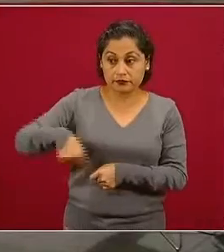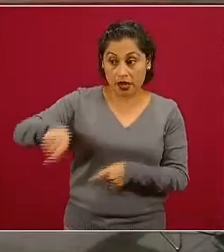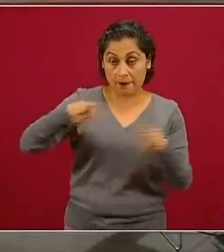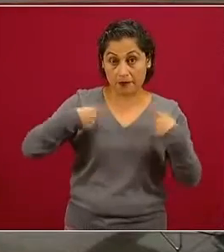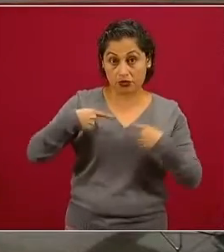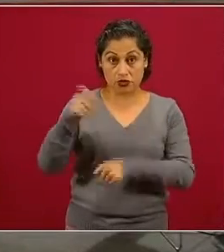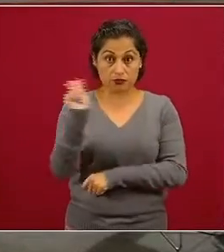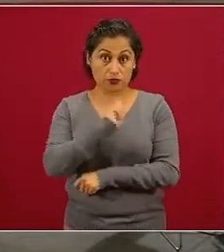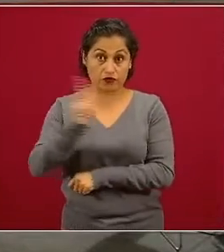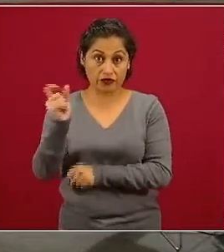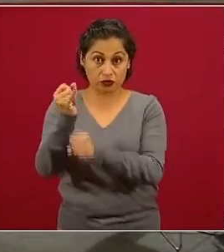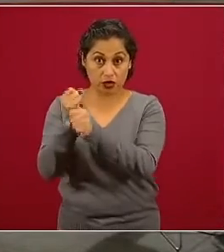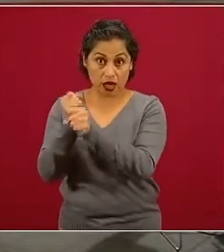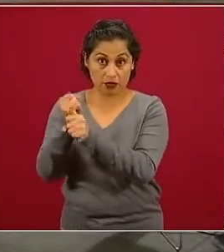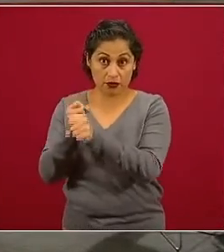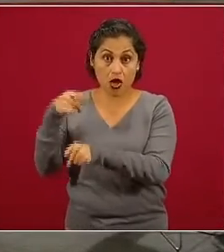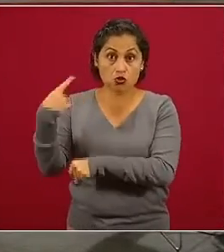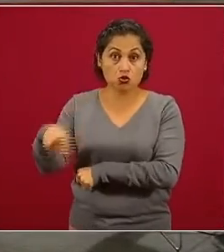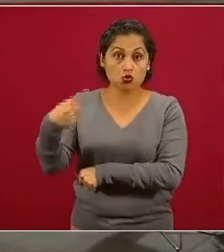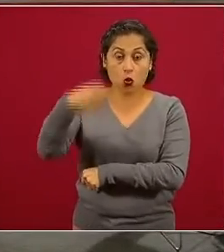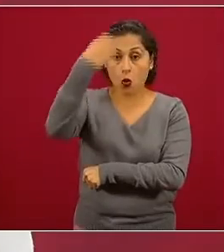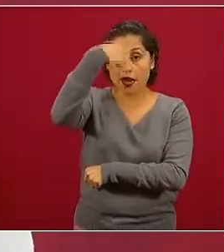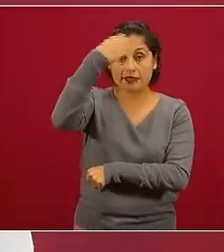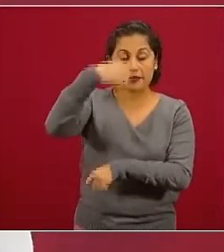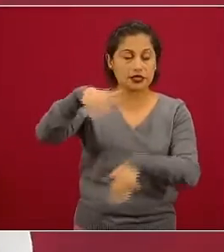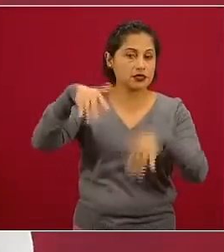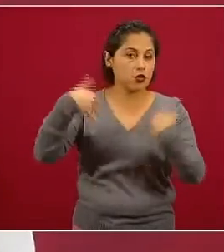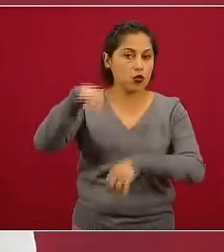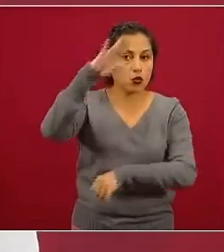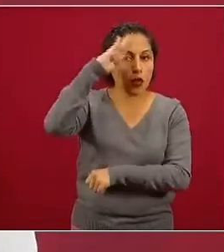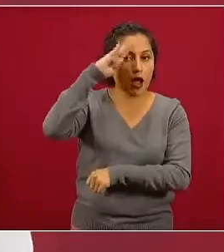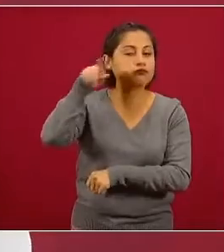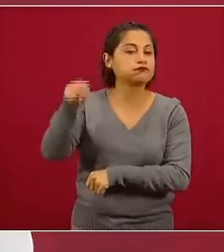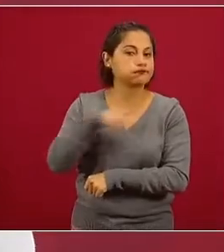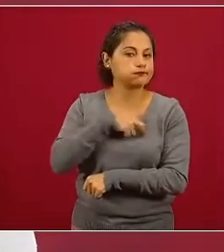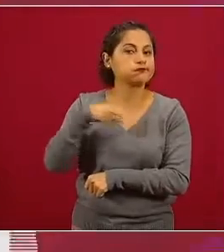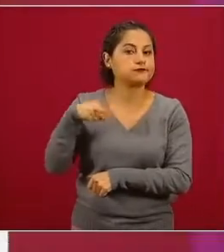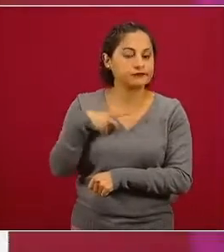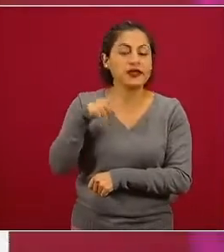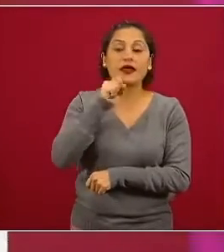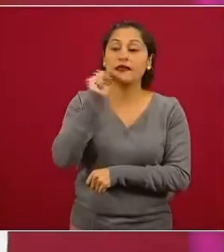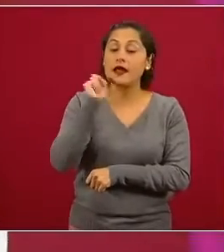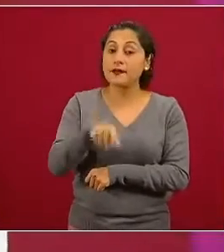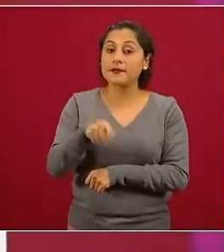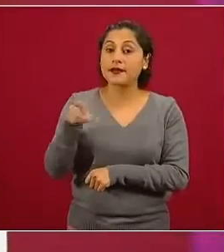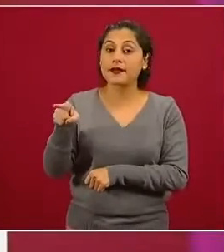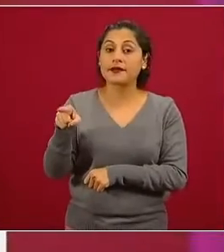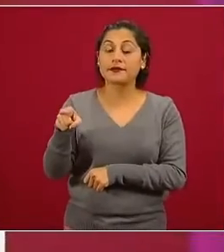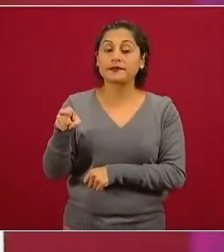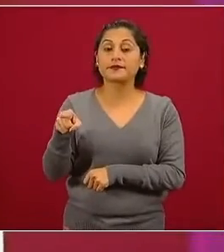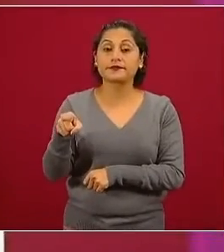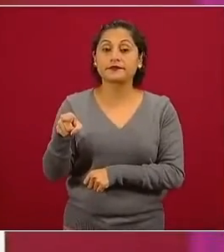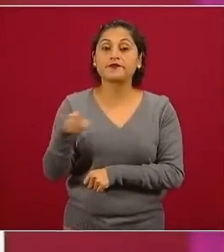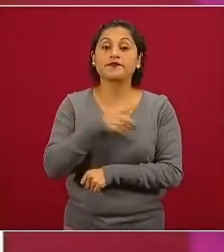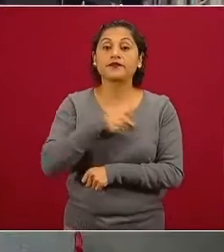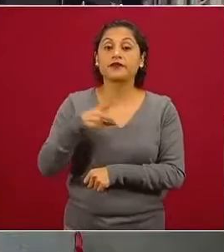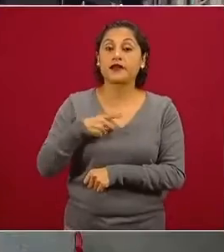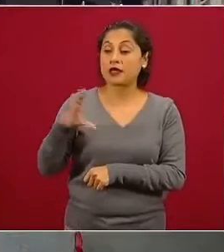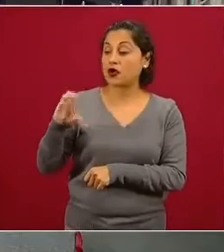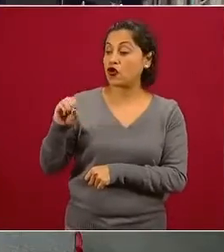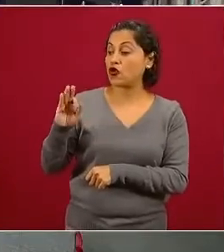estar registradas en el Registro Nacional de Instituciones de Ciencia y Tecnología, RENECIT, que es una facultad del